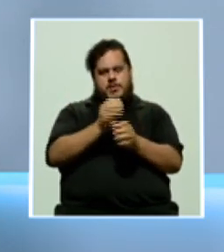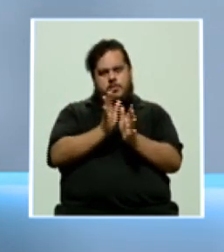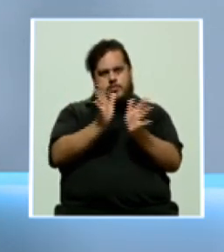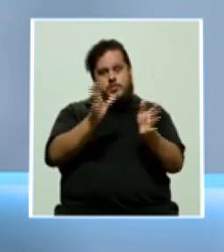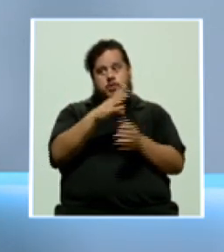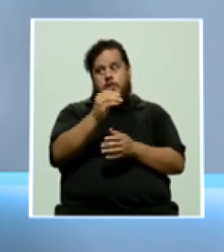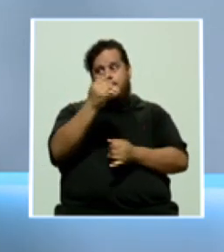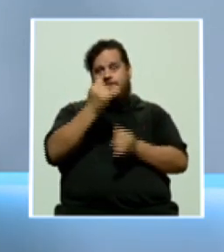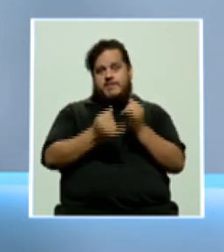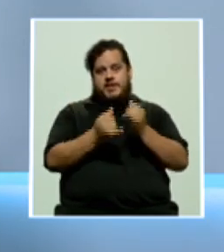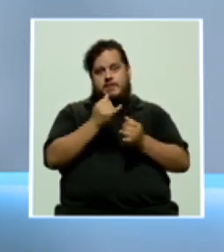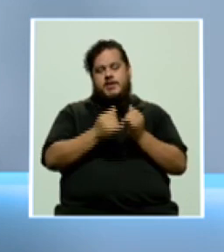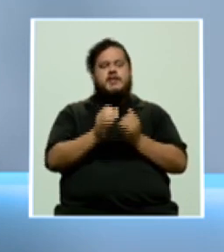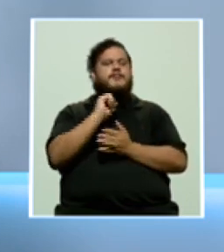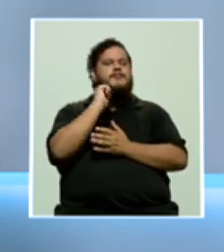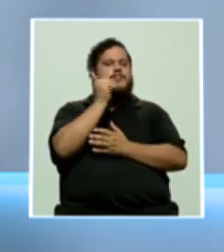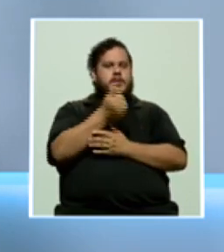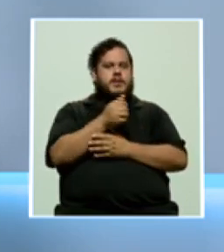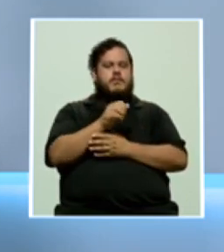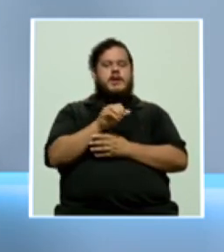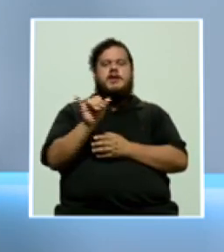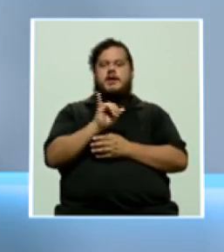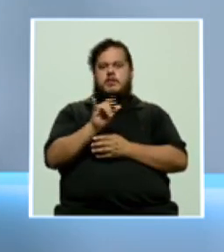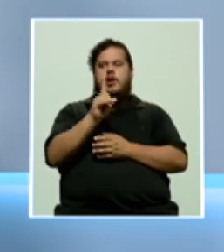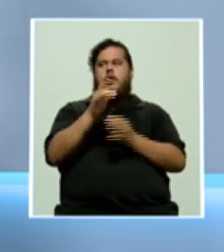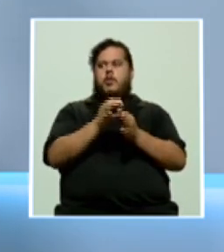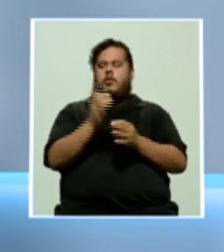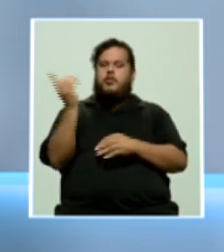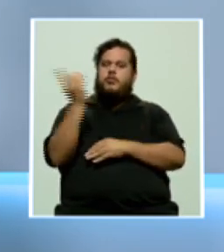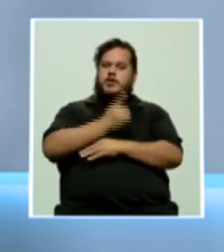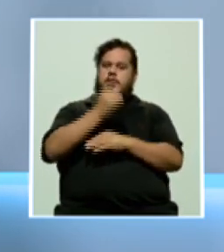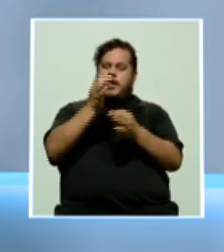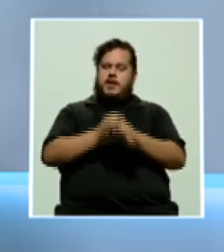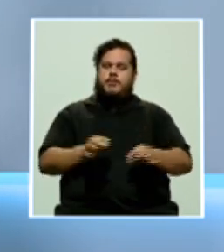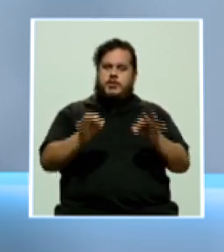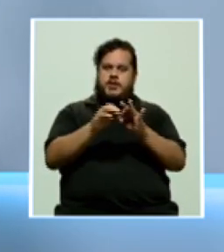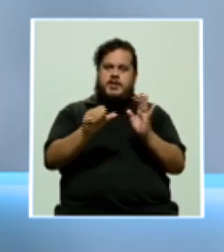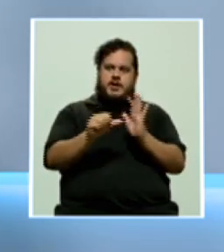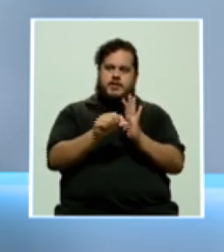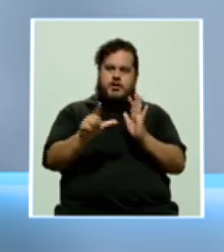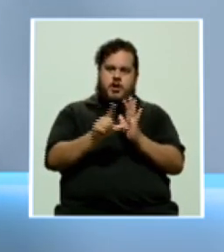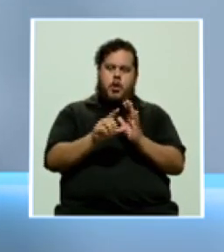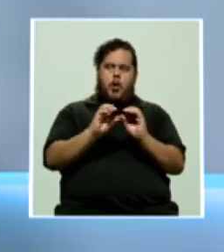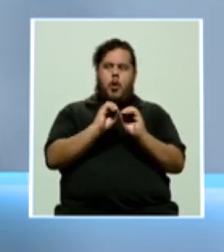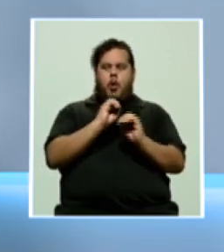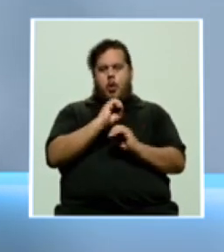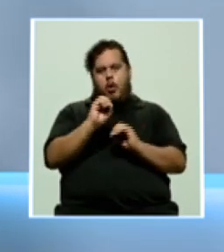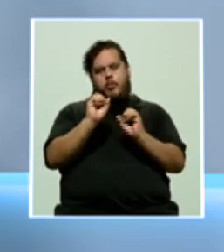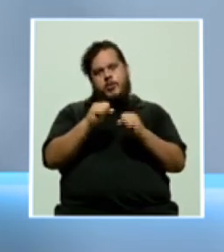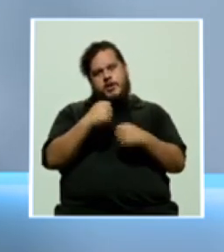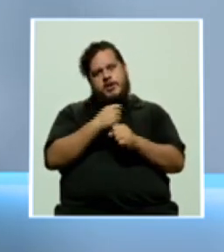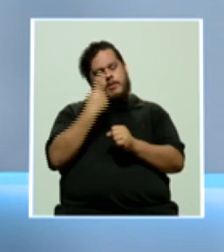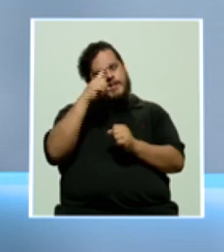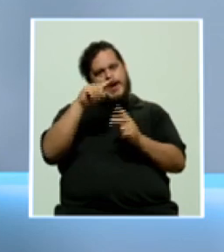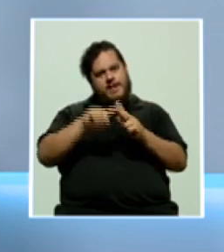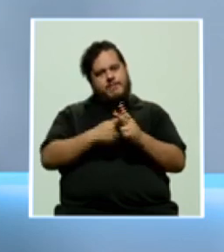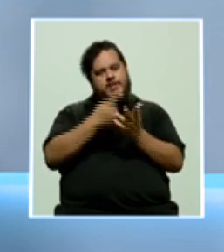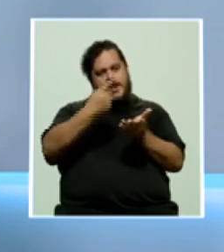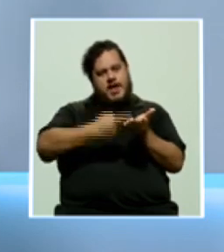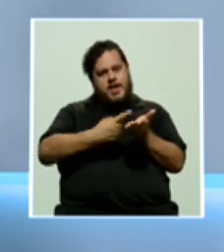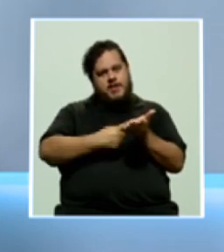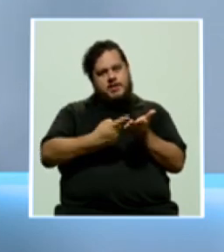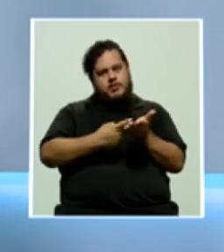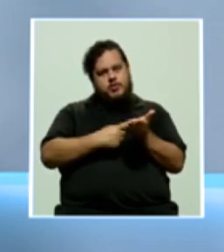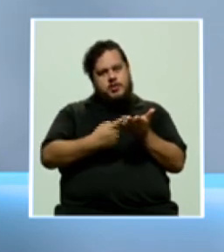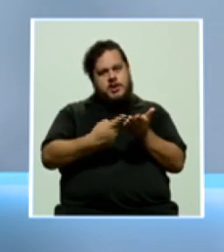Y finalmente, mañana también será un día importante en la Asamblea Legislativa, o podría serlo, para empezar a discutir en plenario